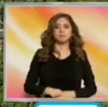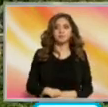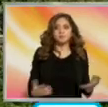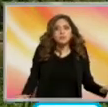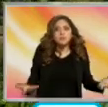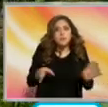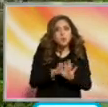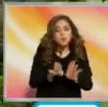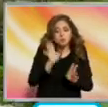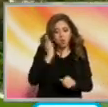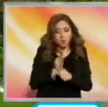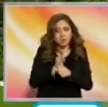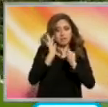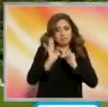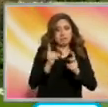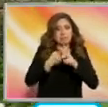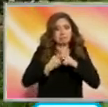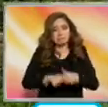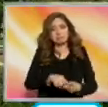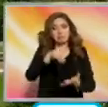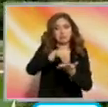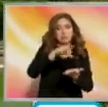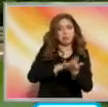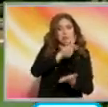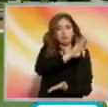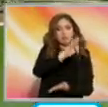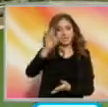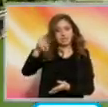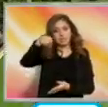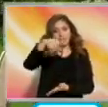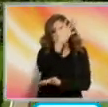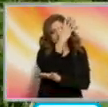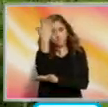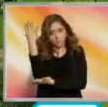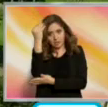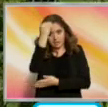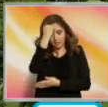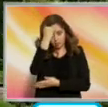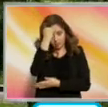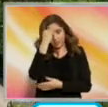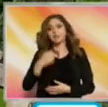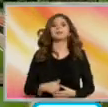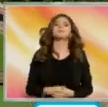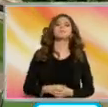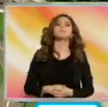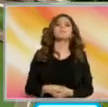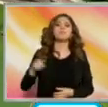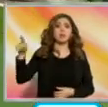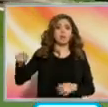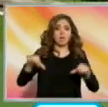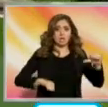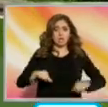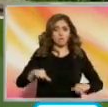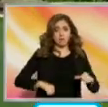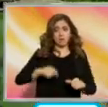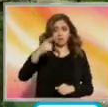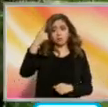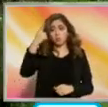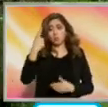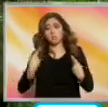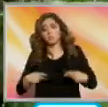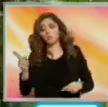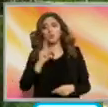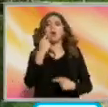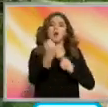ya comenzamos el 2017 con una gran agenda dentro del bosque de Chapultepec. Estas actividades evidentemente son para toda la familia, Guadalupe, Para toda ¿no? la